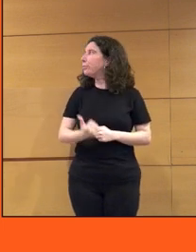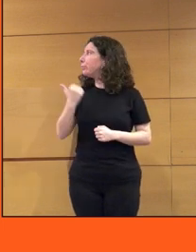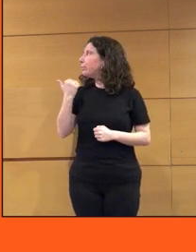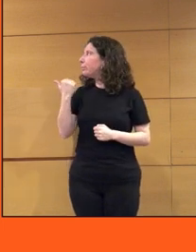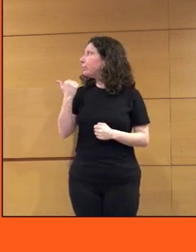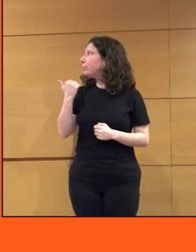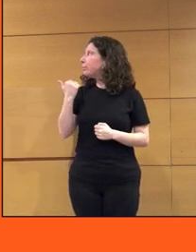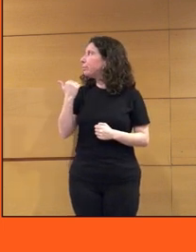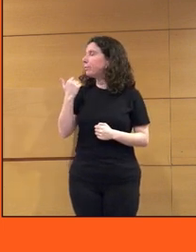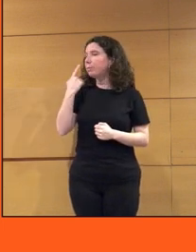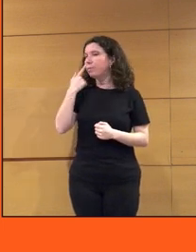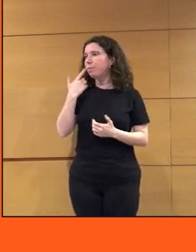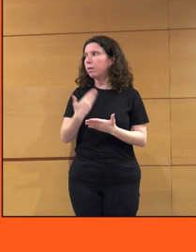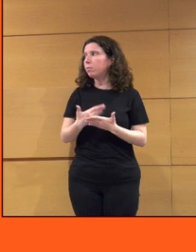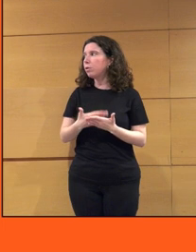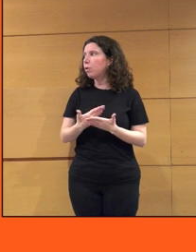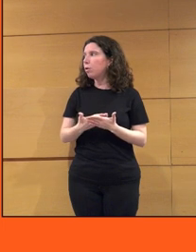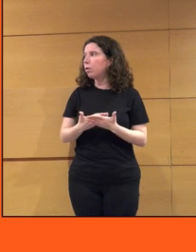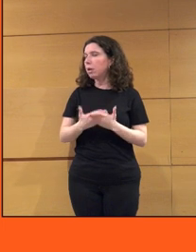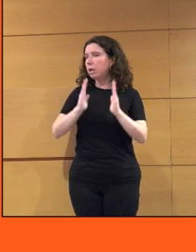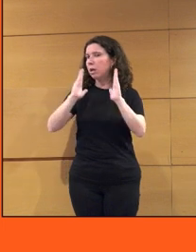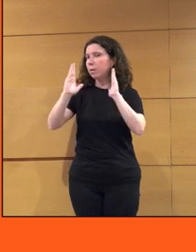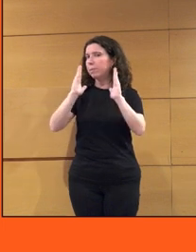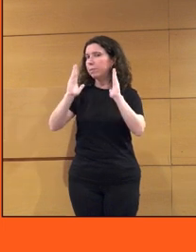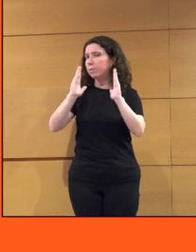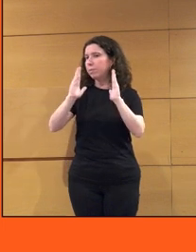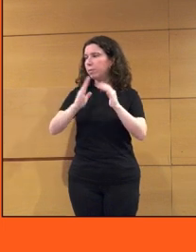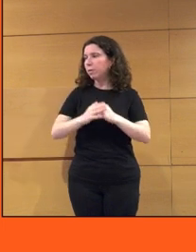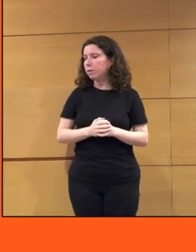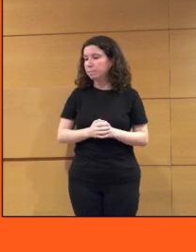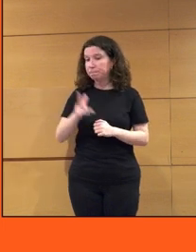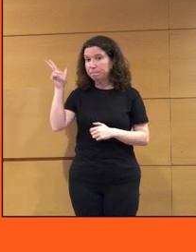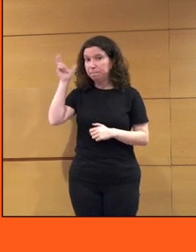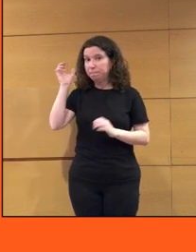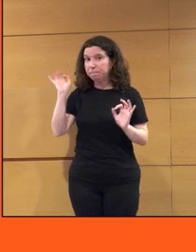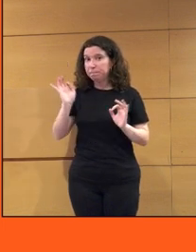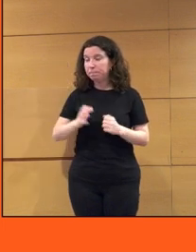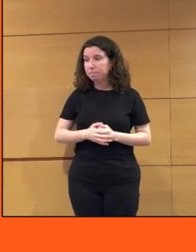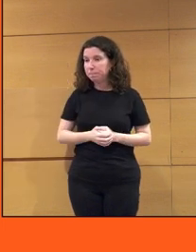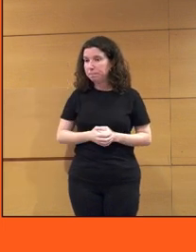demostradores en aquel momento, que ya no los tenemos, lamentablemente, más disponibles.